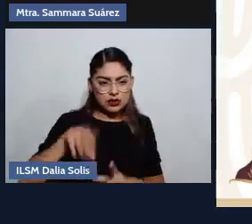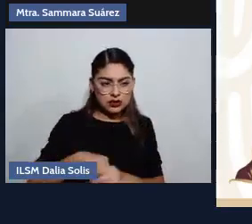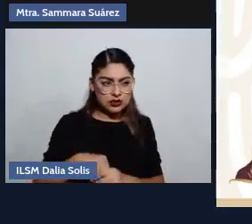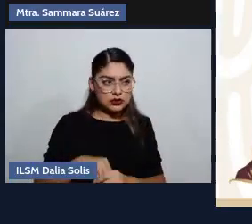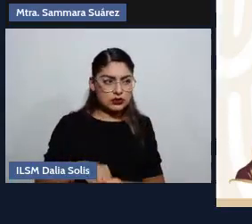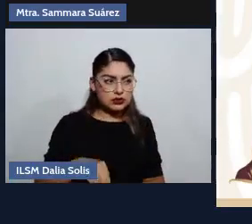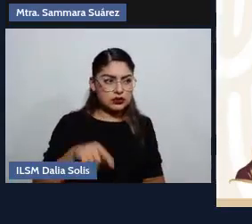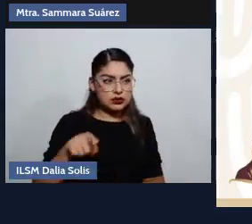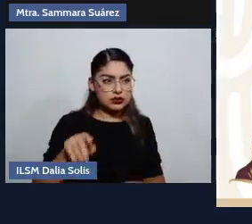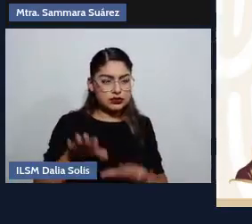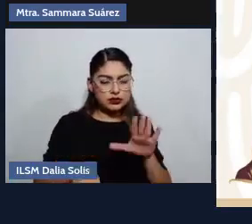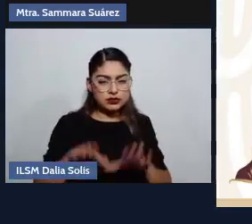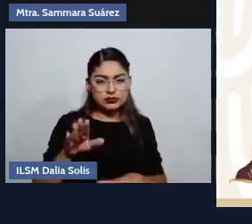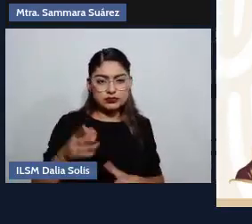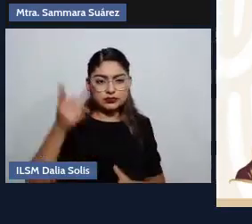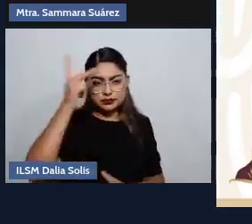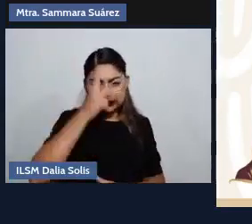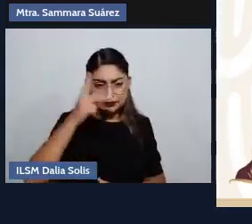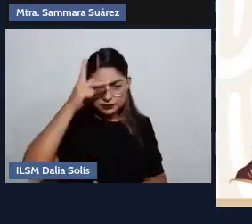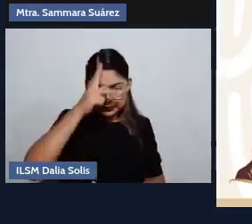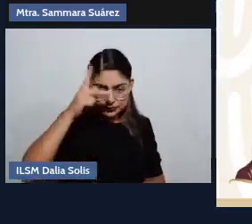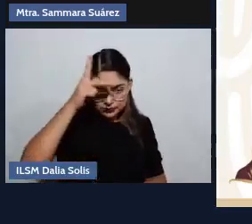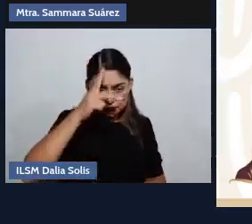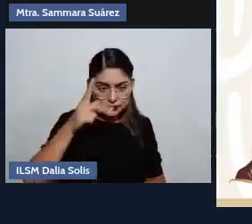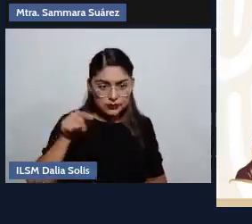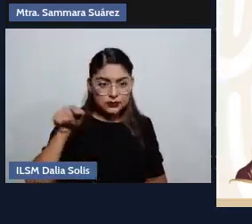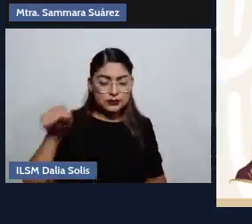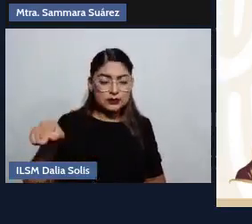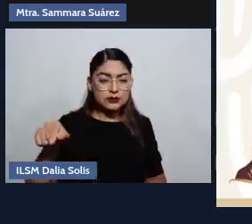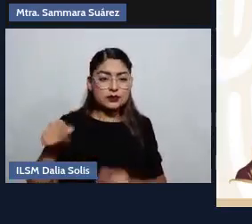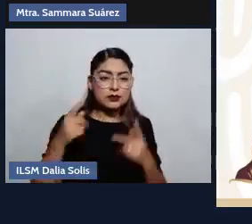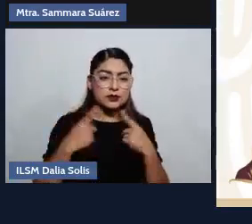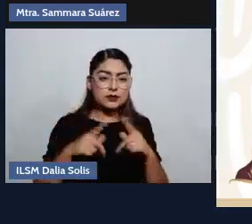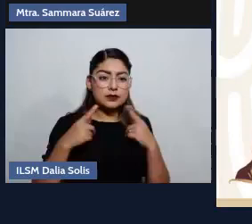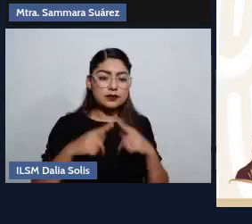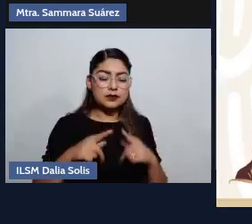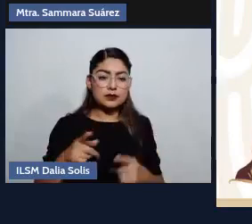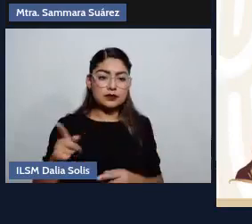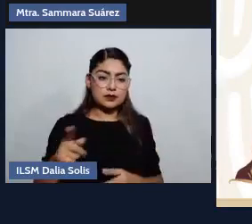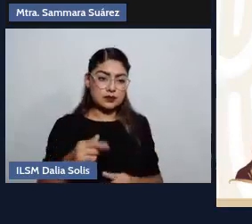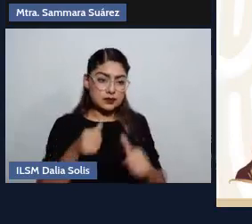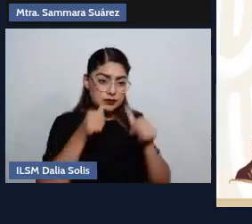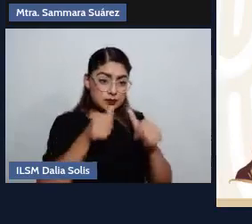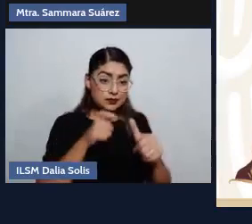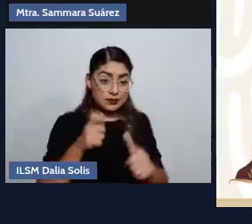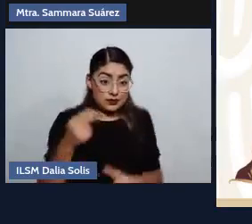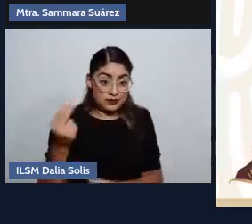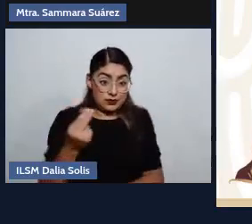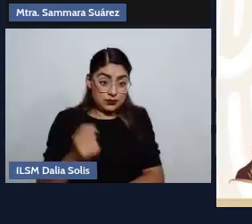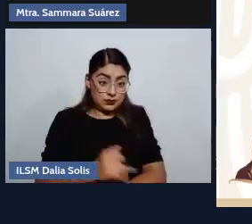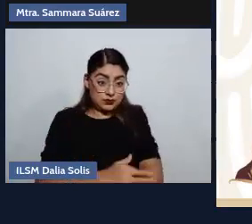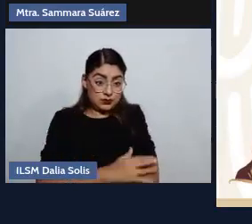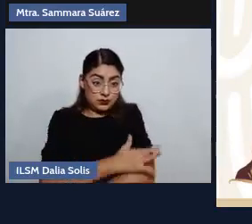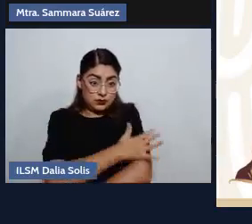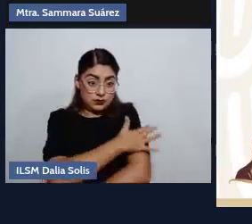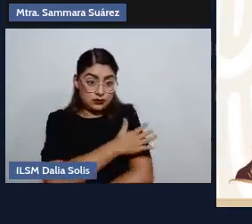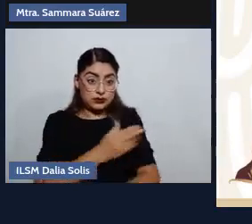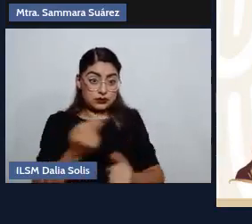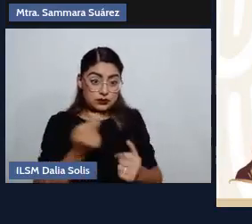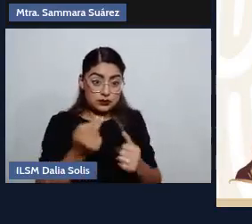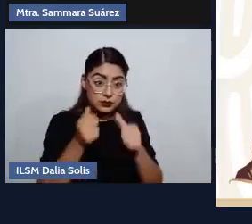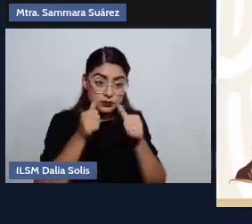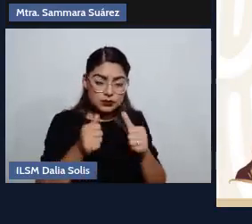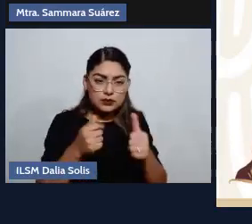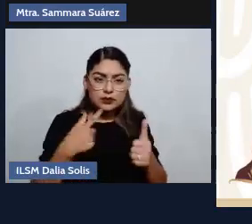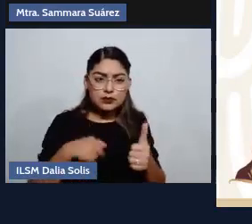psicólogo porque tiene una necesidad emocional que resolver, lo seguimos estigmatizando